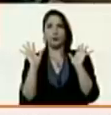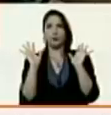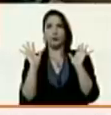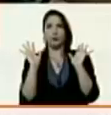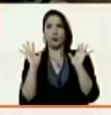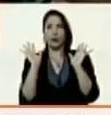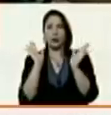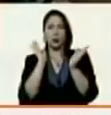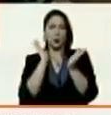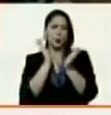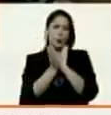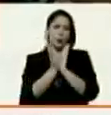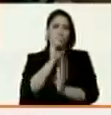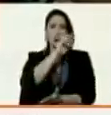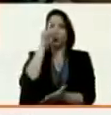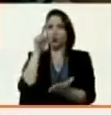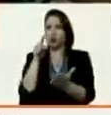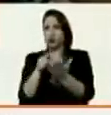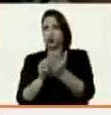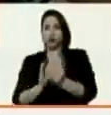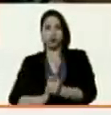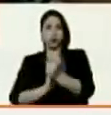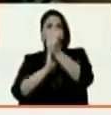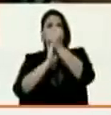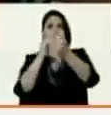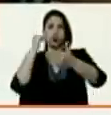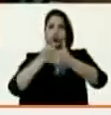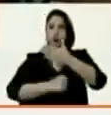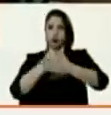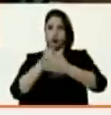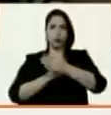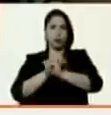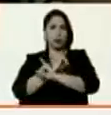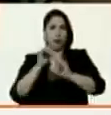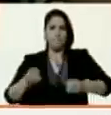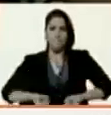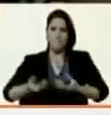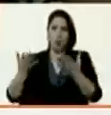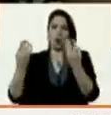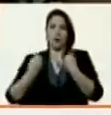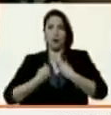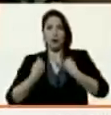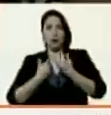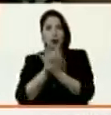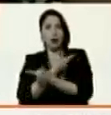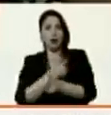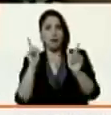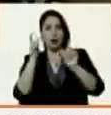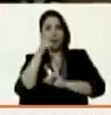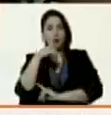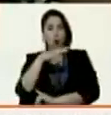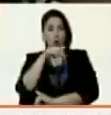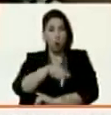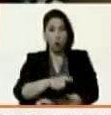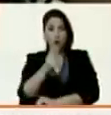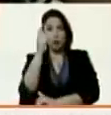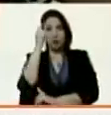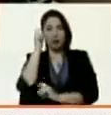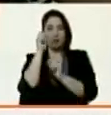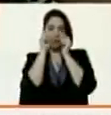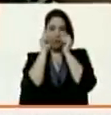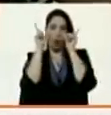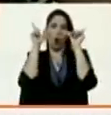geografía de héroes que han luchado y entregado su vida por la libertad de sus pueblos hoy día están despertando